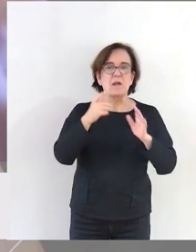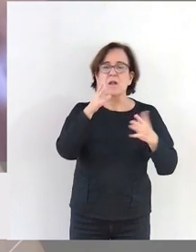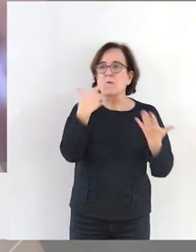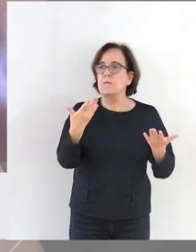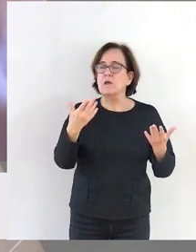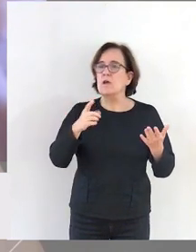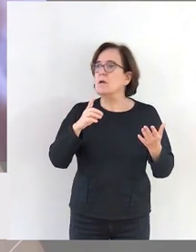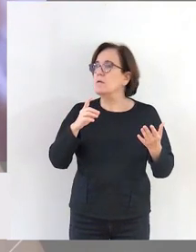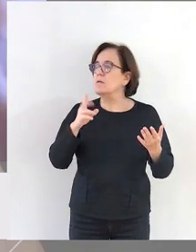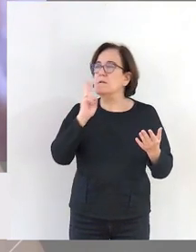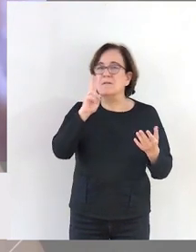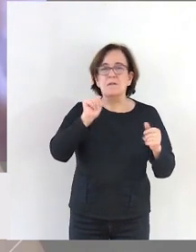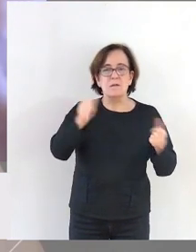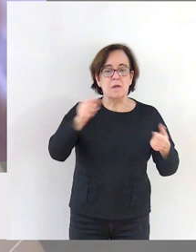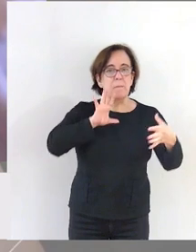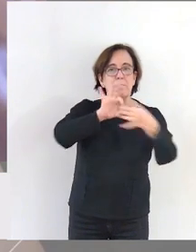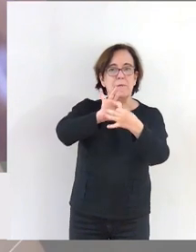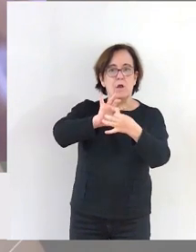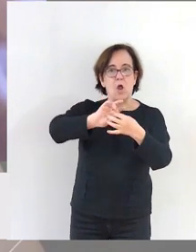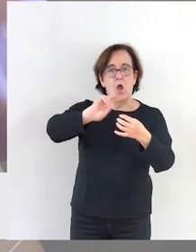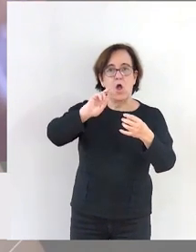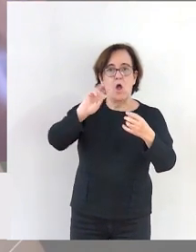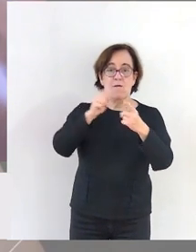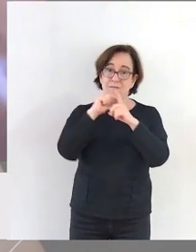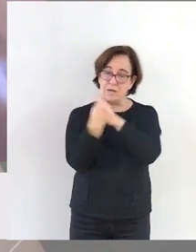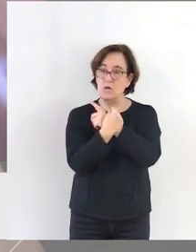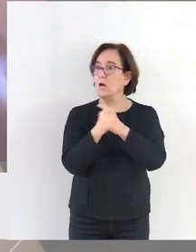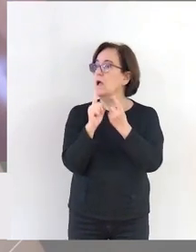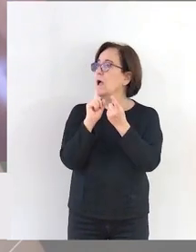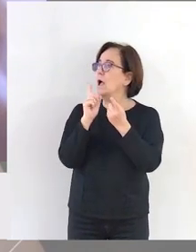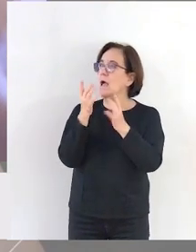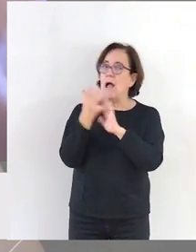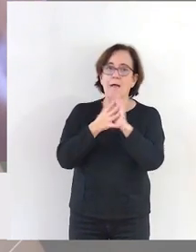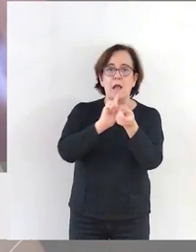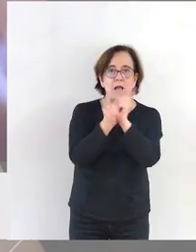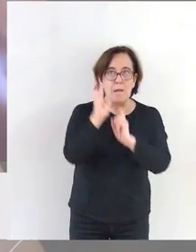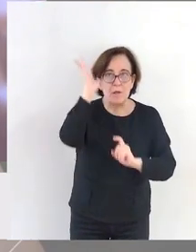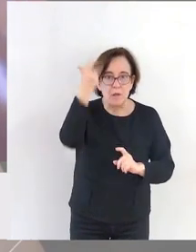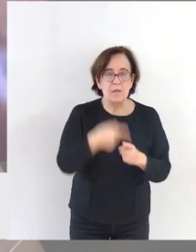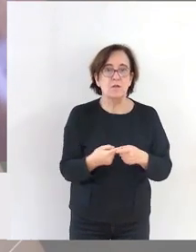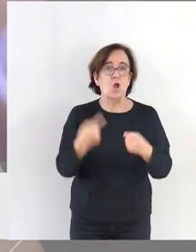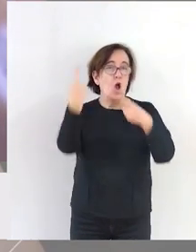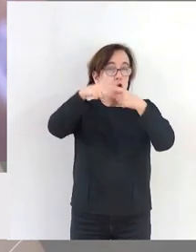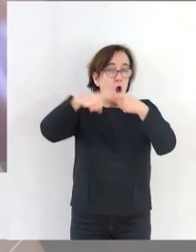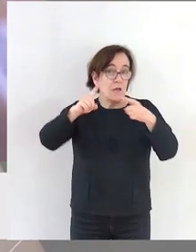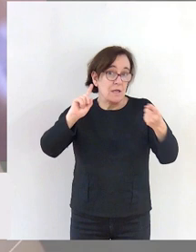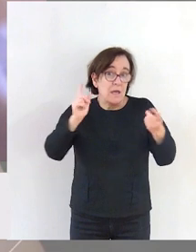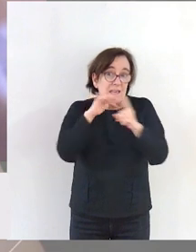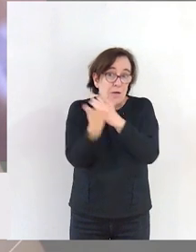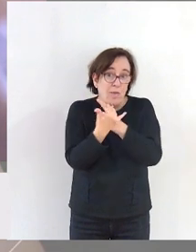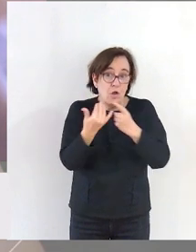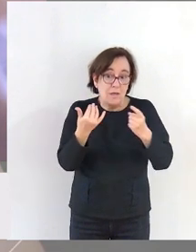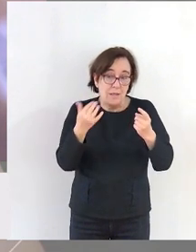está totalmente vinculado con otros factores estamos hablando de cambio climático de eventos climáticos